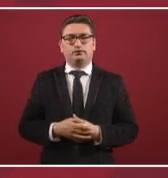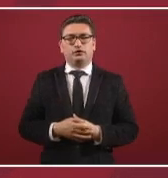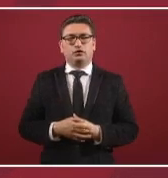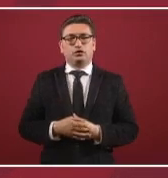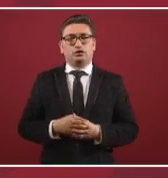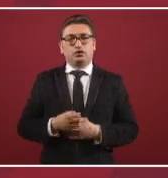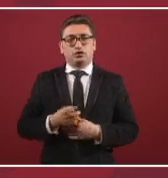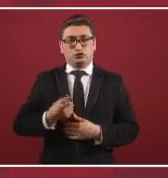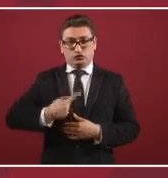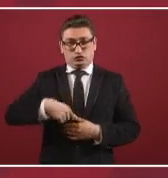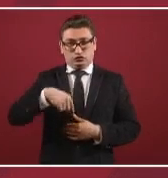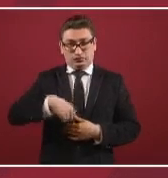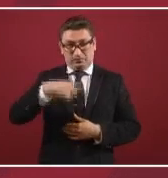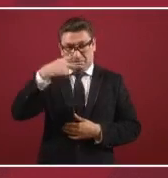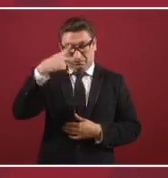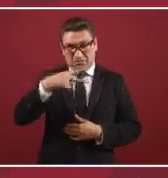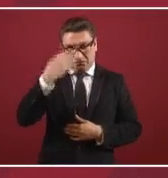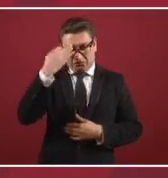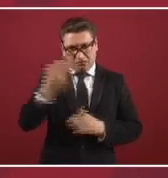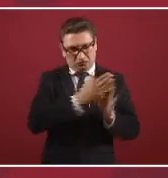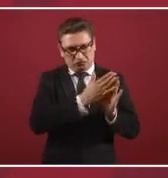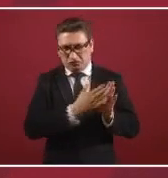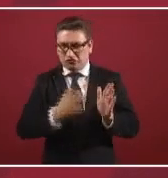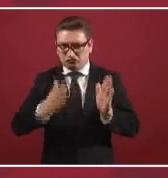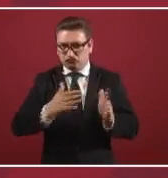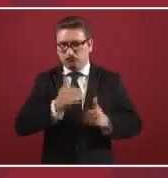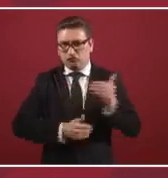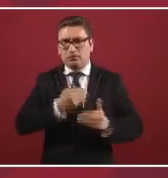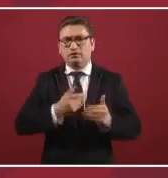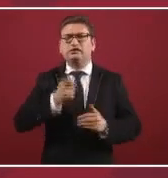avanzando en una primera etapa, lo que es la cooperación de México,